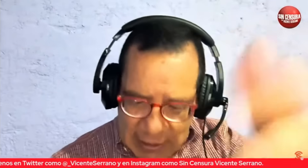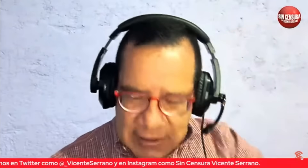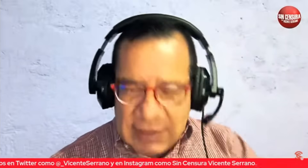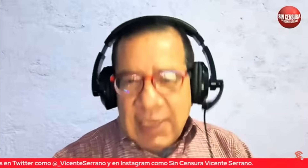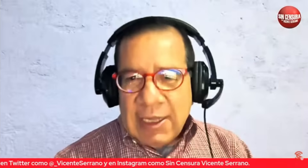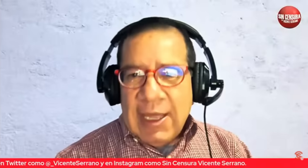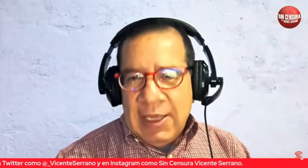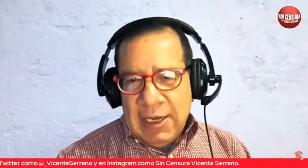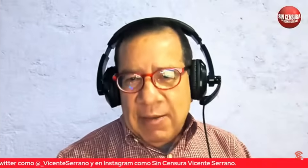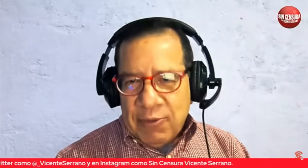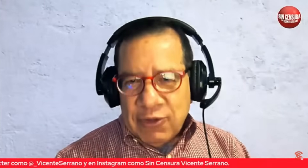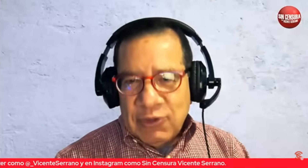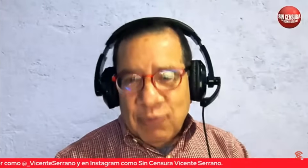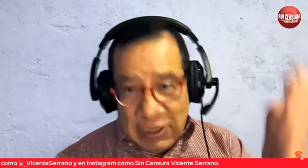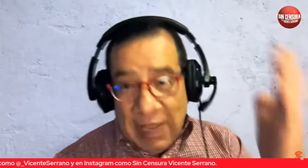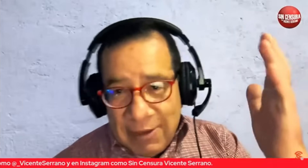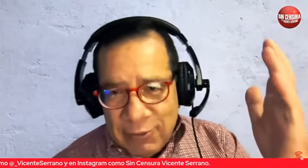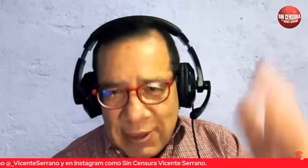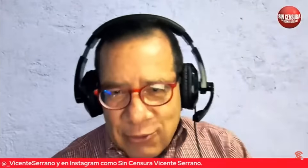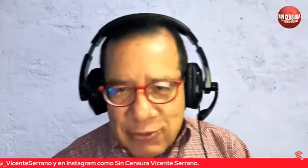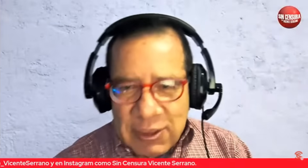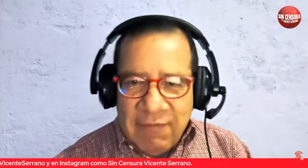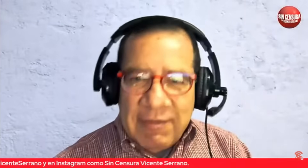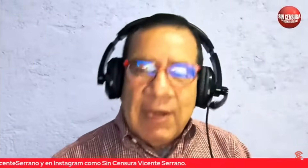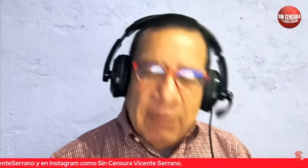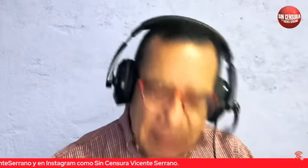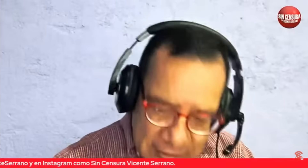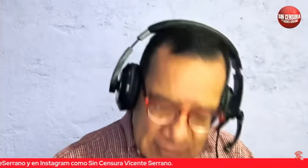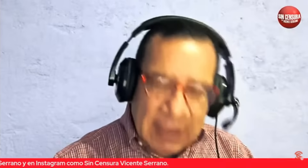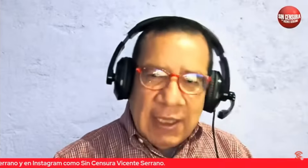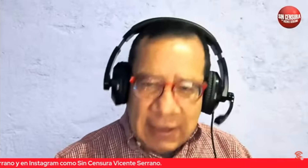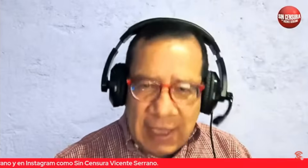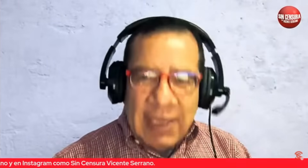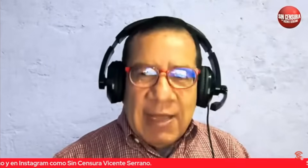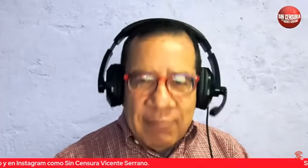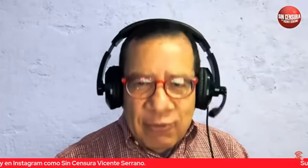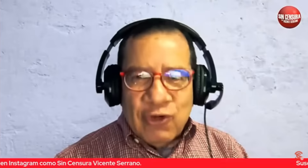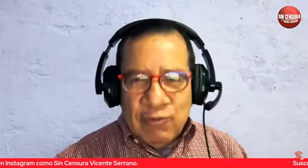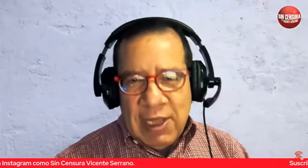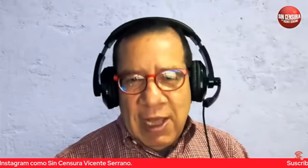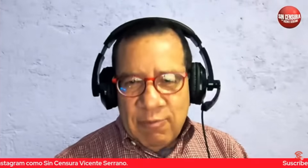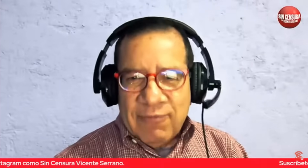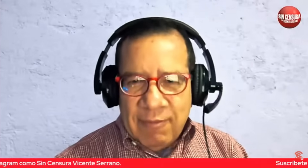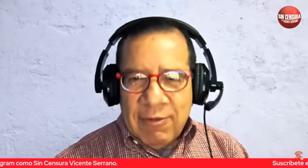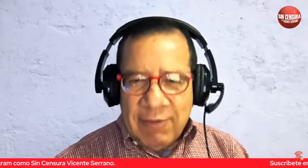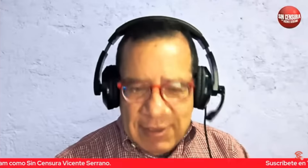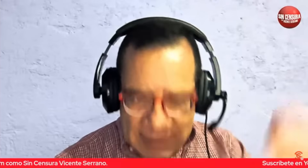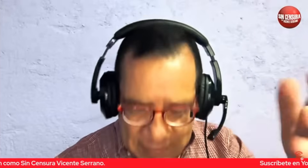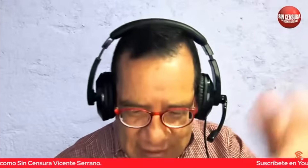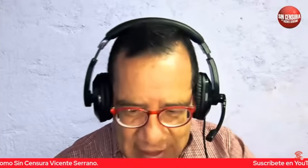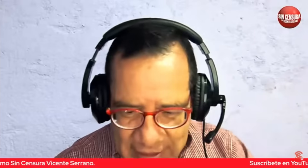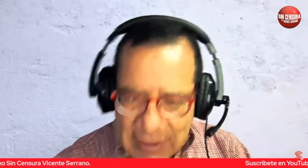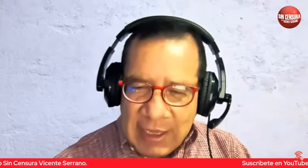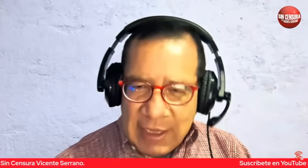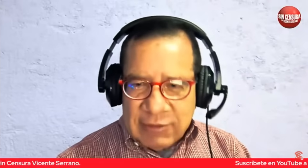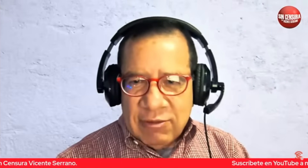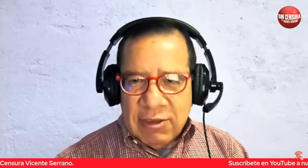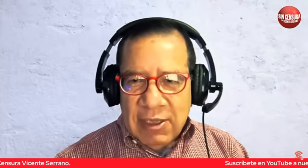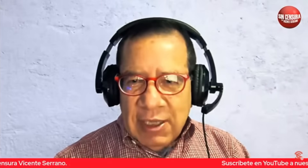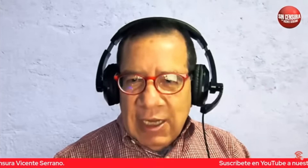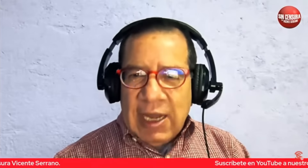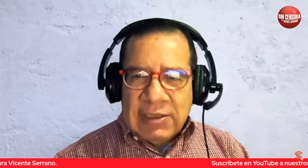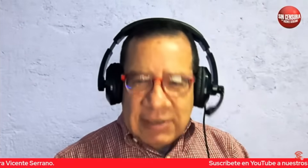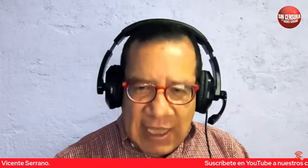Ahora que se acerca el próximo sábado, 14 de febrero, sí, tengan mucho cuidado, por favor. Lo que dice Vicente tiene